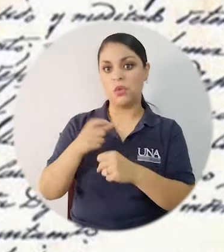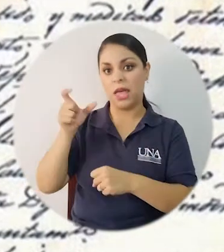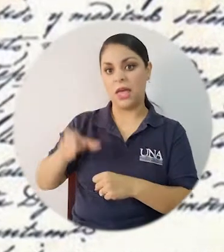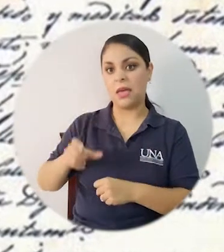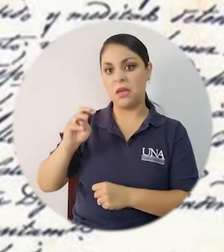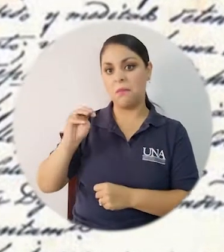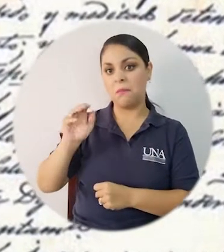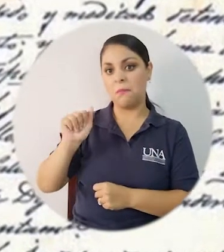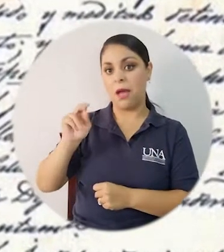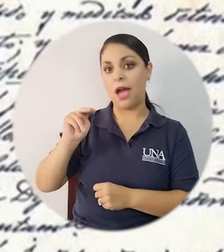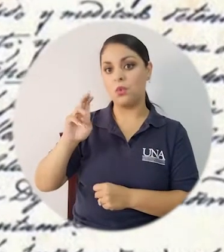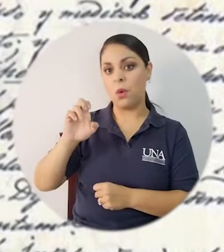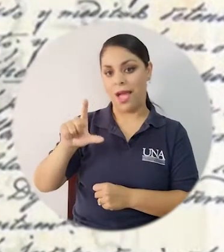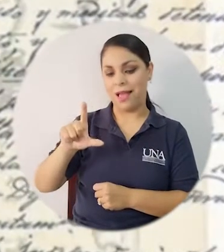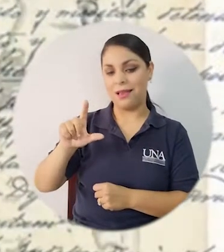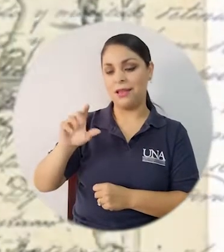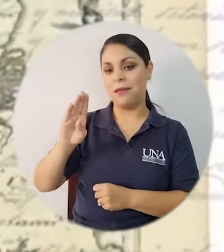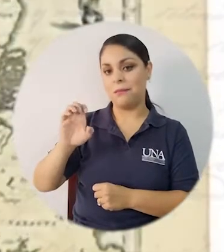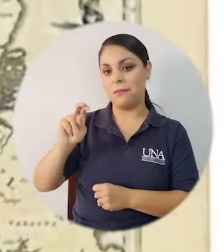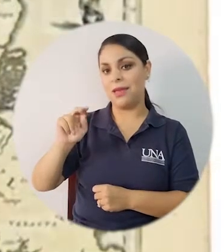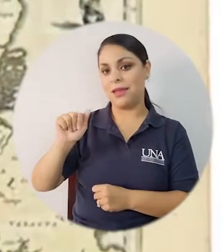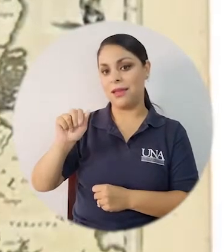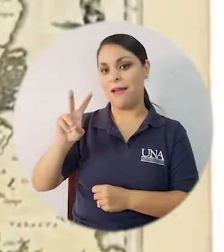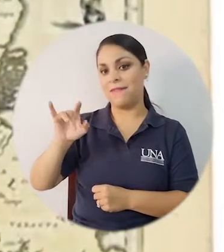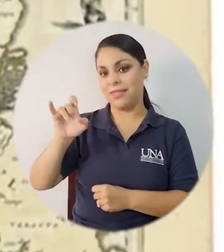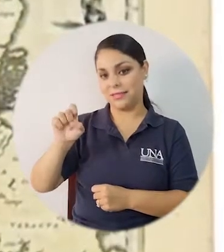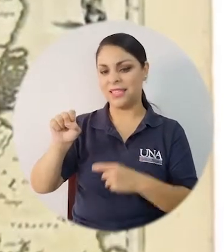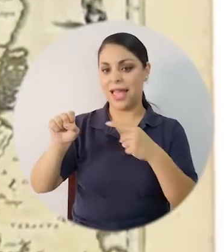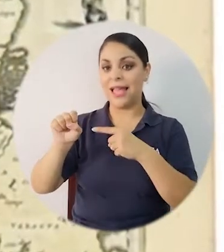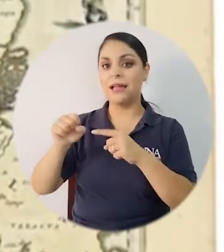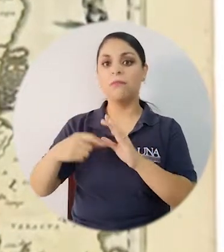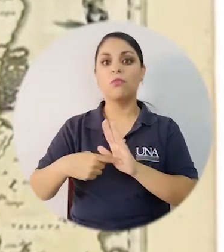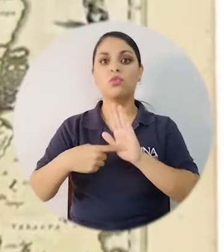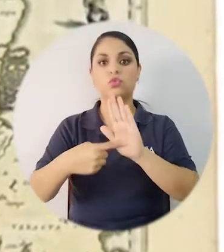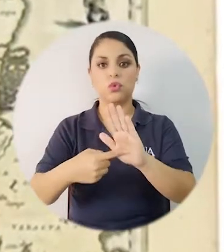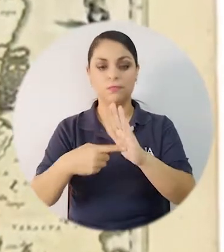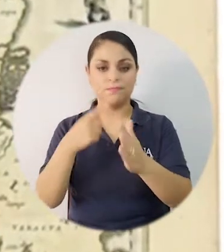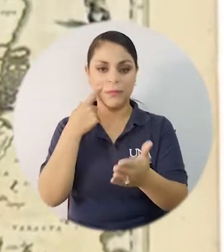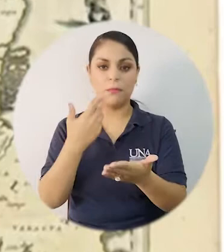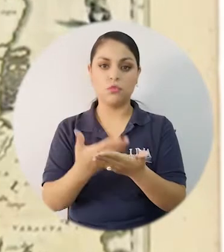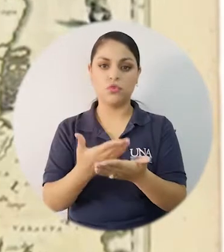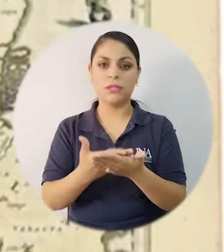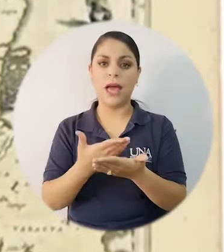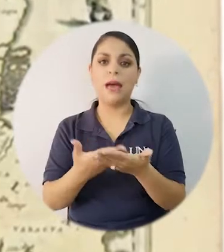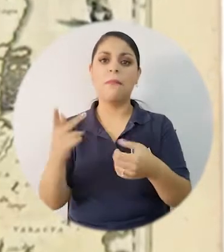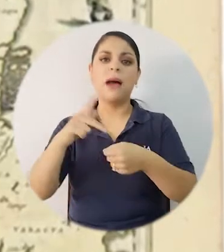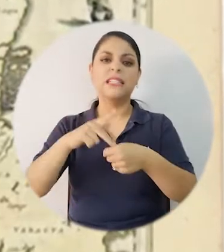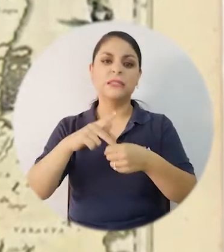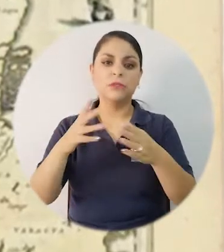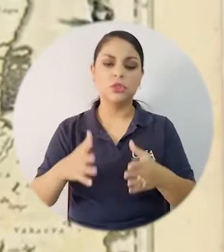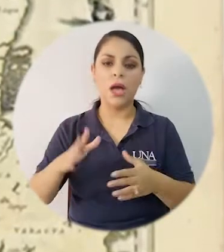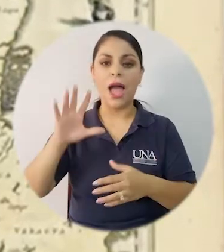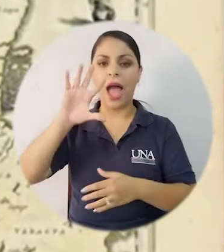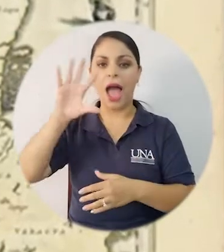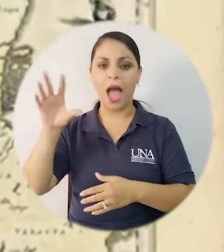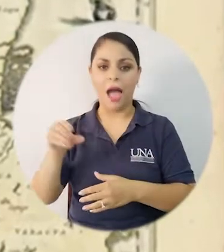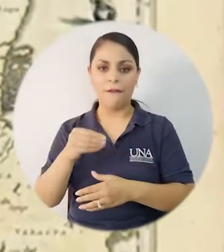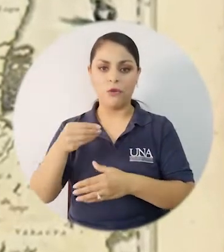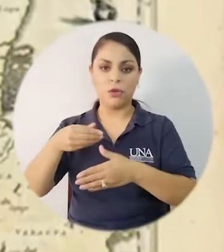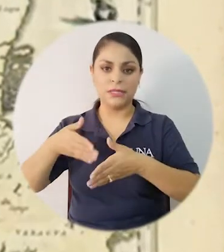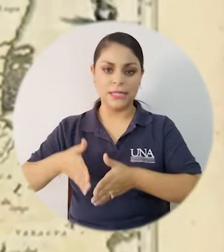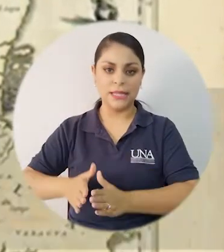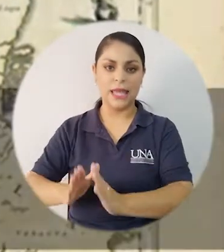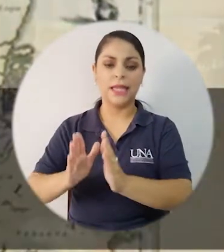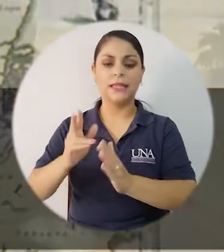a esta fecha, que es el de Manuel Benavides, ha logrado demostrar la participación de afrodescendientes,